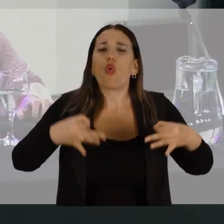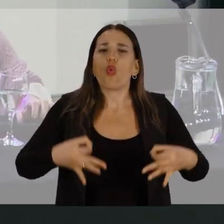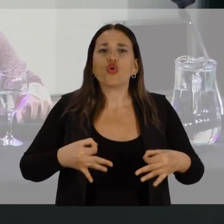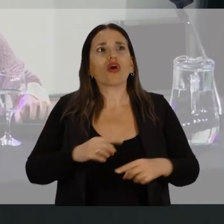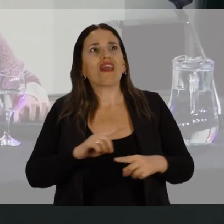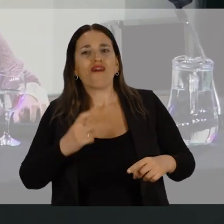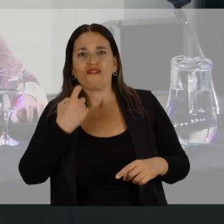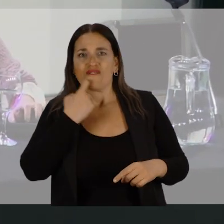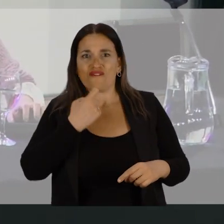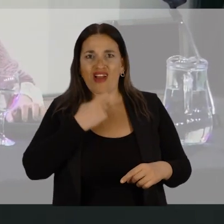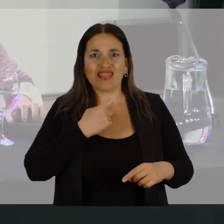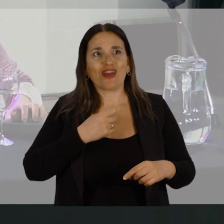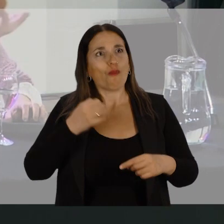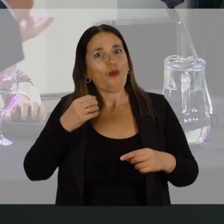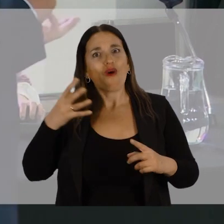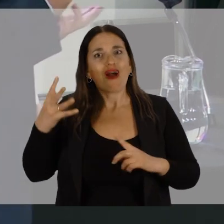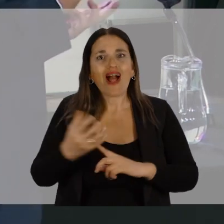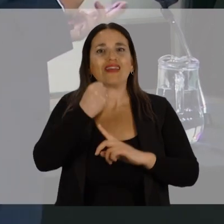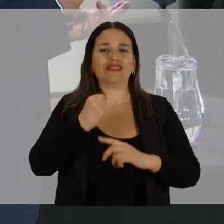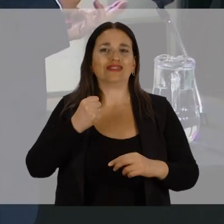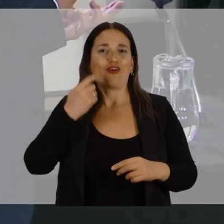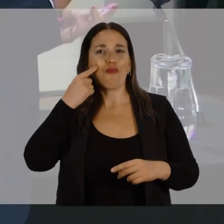Yo estoy seguro que no tendría el efecto buscado,